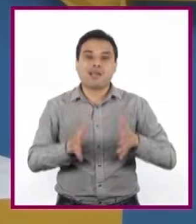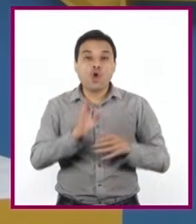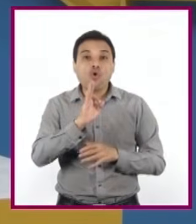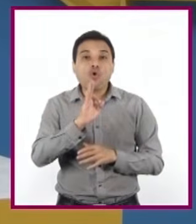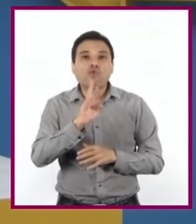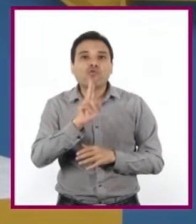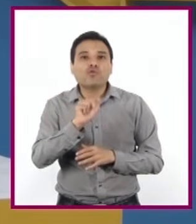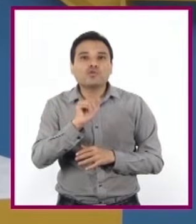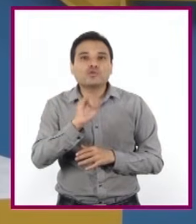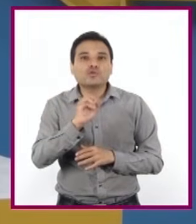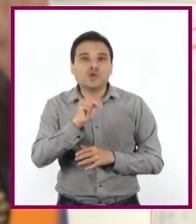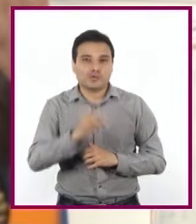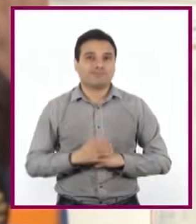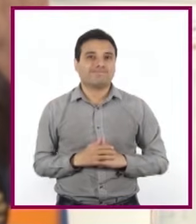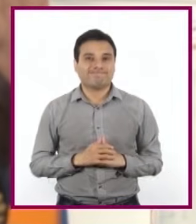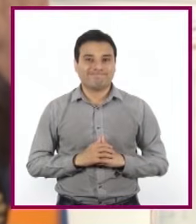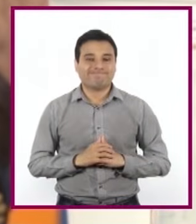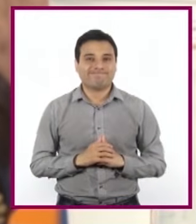del sólido.